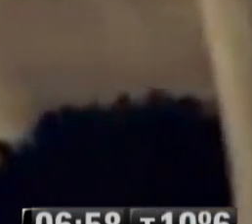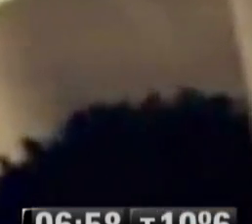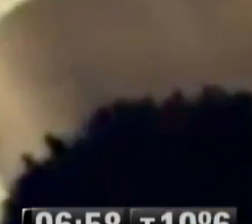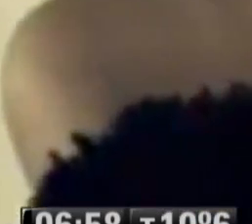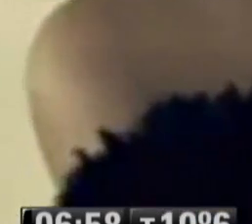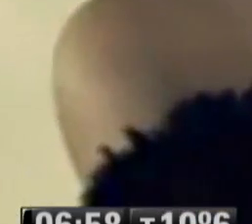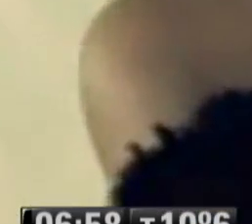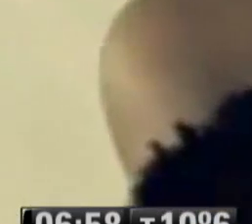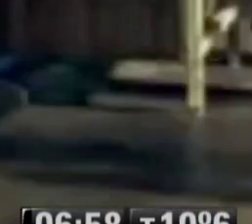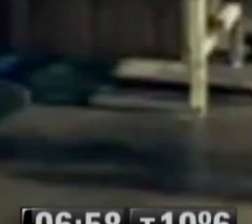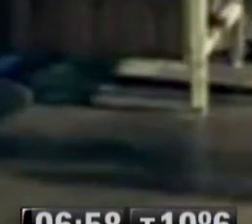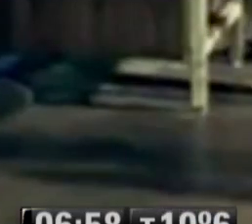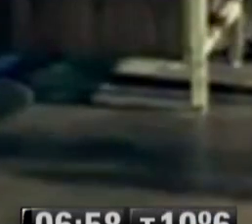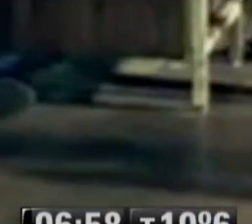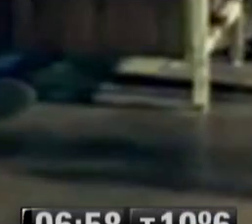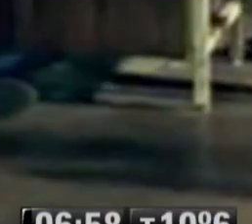lento